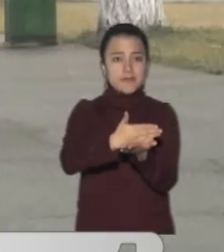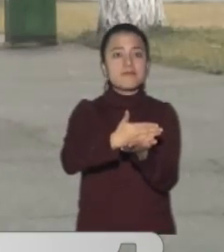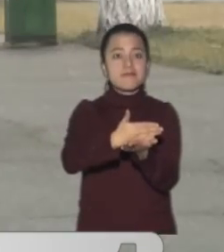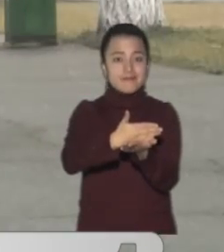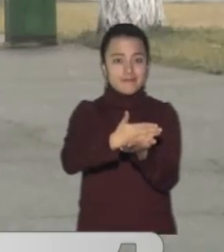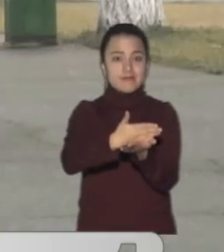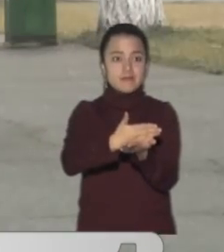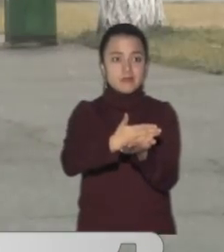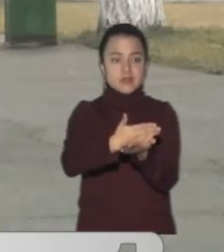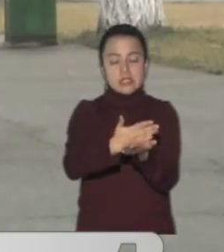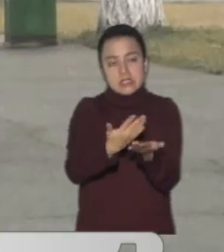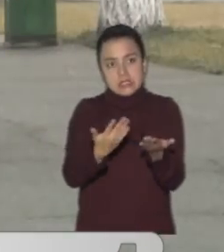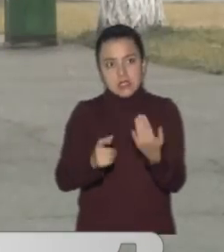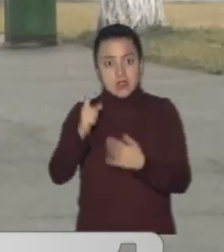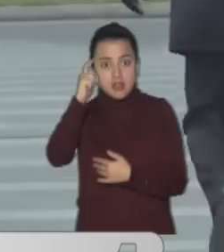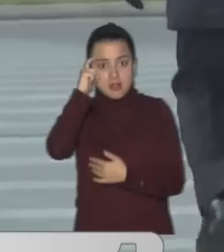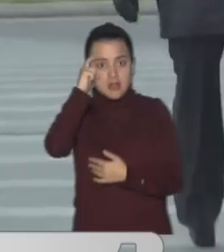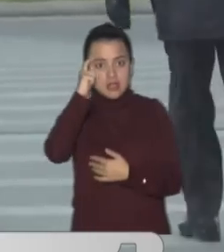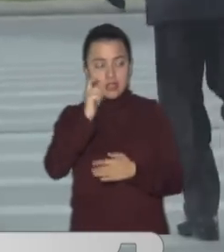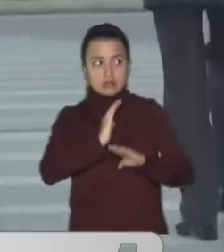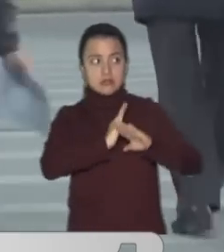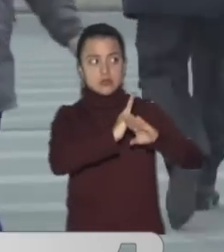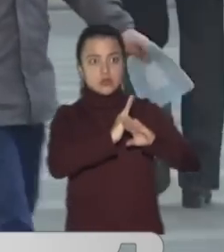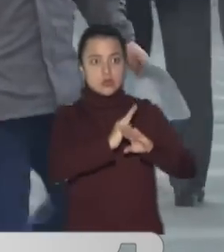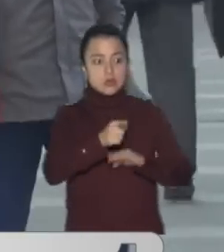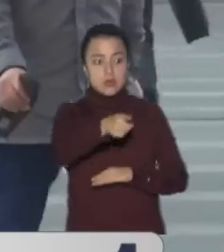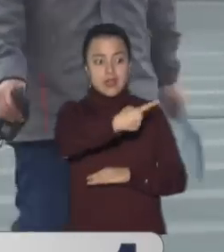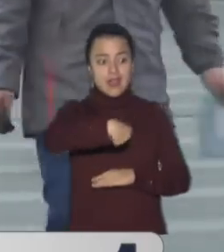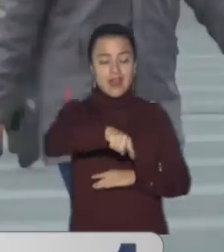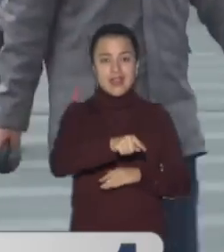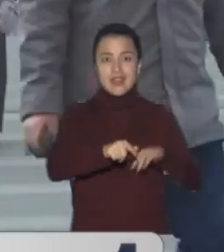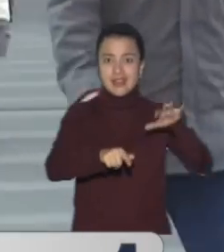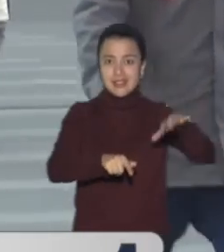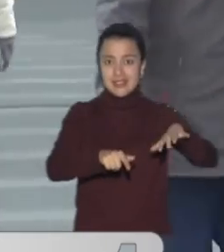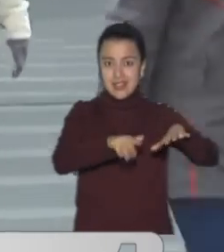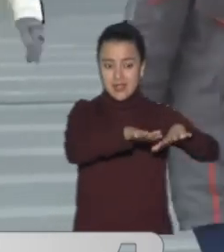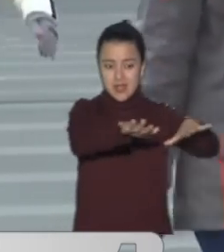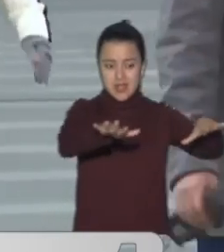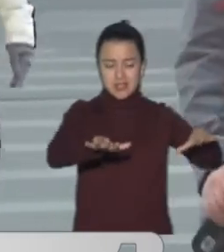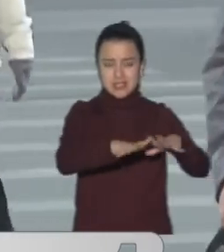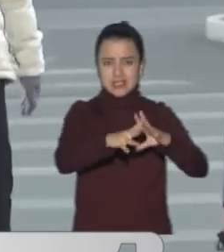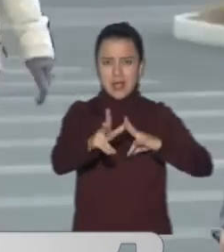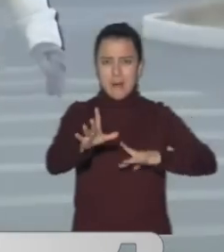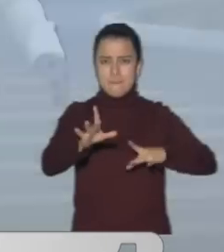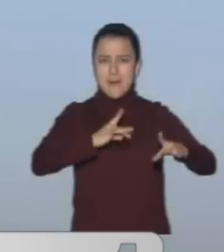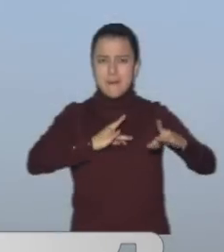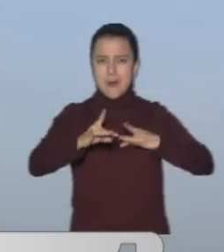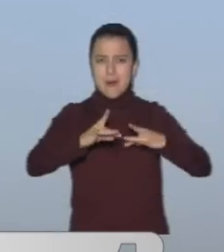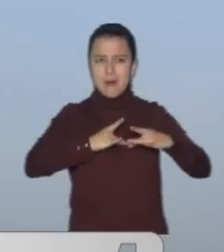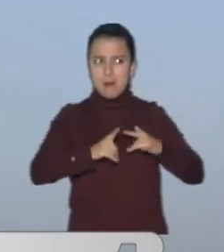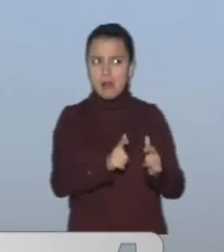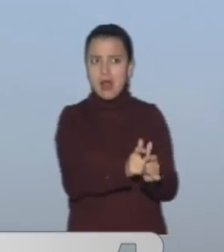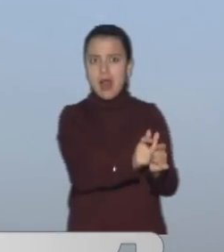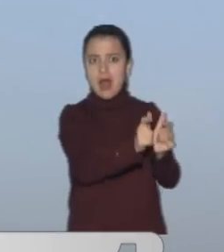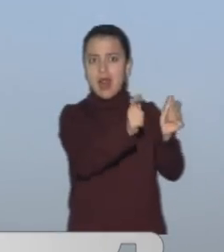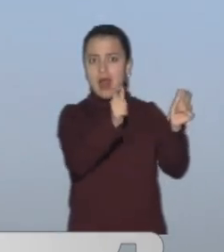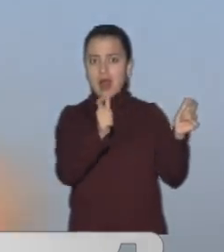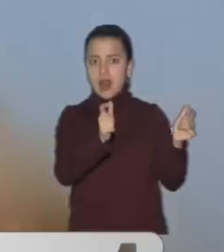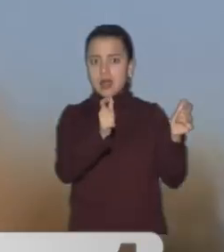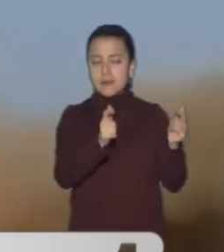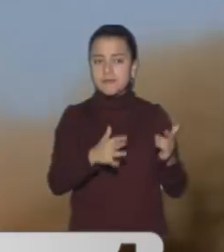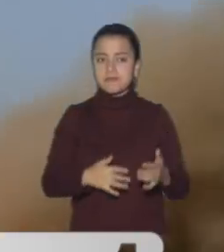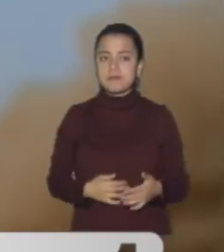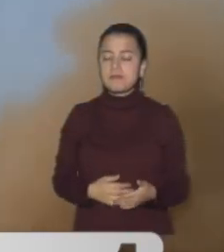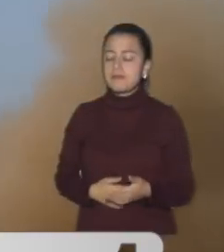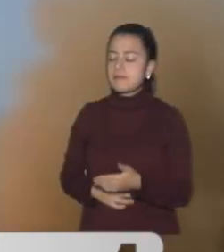de COVID-19 registrado en Norcorea, que este año ha protagonizado un número récord de ensayos armamentísticos que incluyó un misil